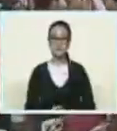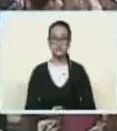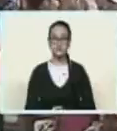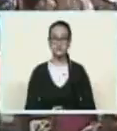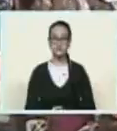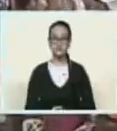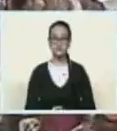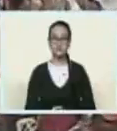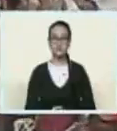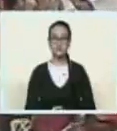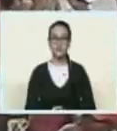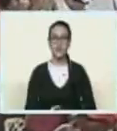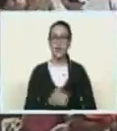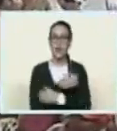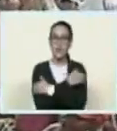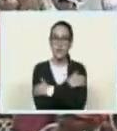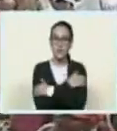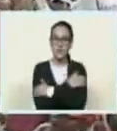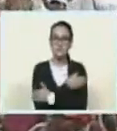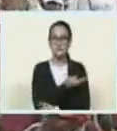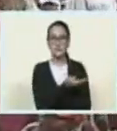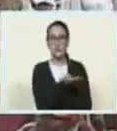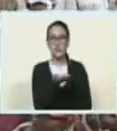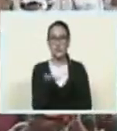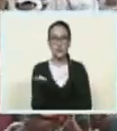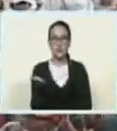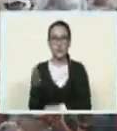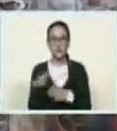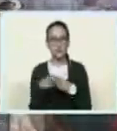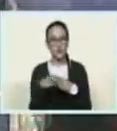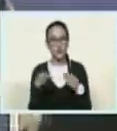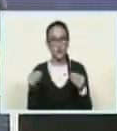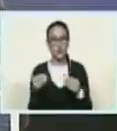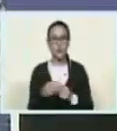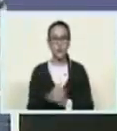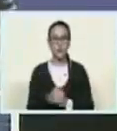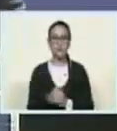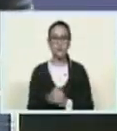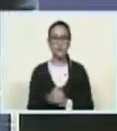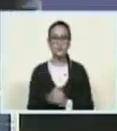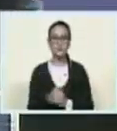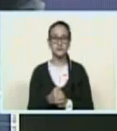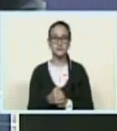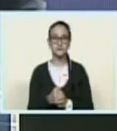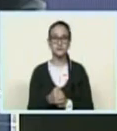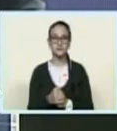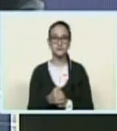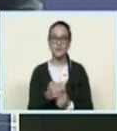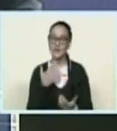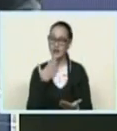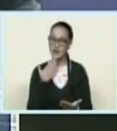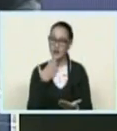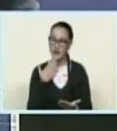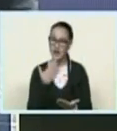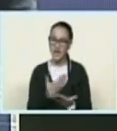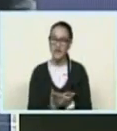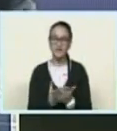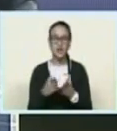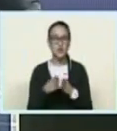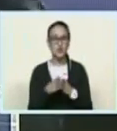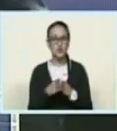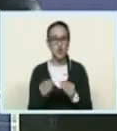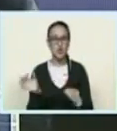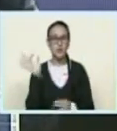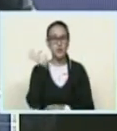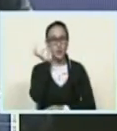Bueno, un abrazo para todas, para todos. Quiero agradecer a todas las mujeres,